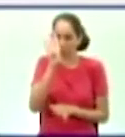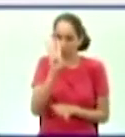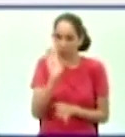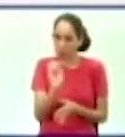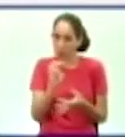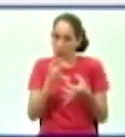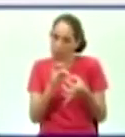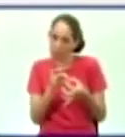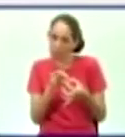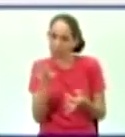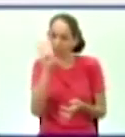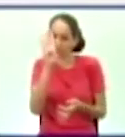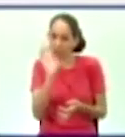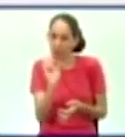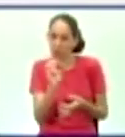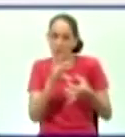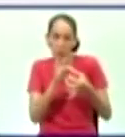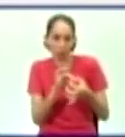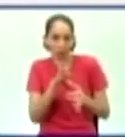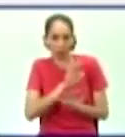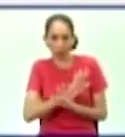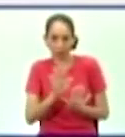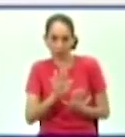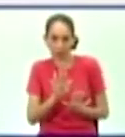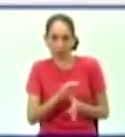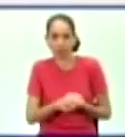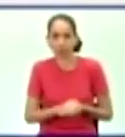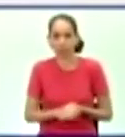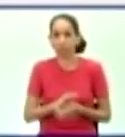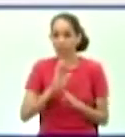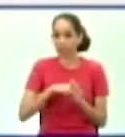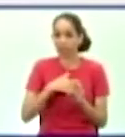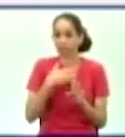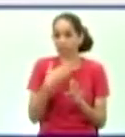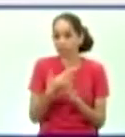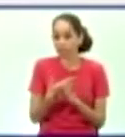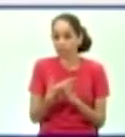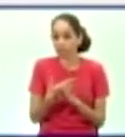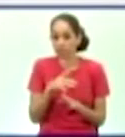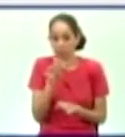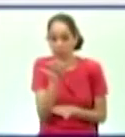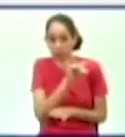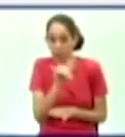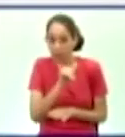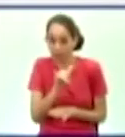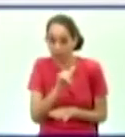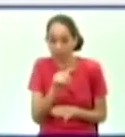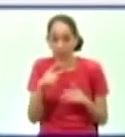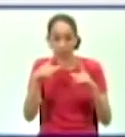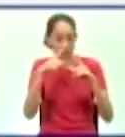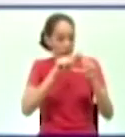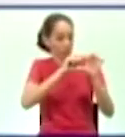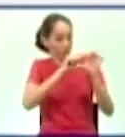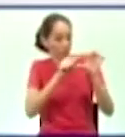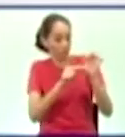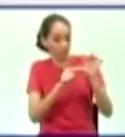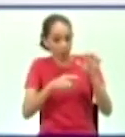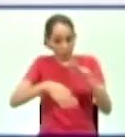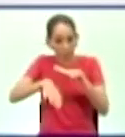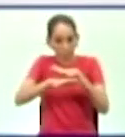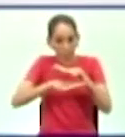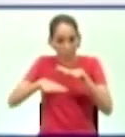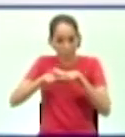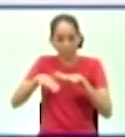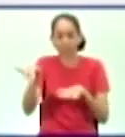triángulo OPN es isósceles de base ON. Luego, los ángulos bases son iguales. Por tanto, el ángulo que nos piden, que es